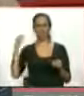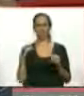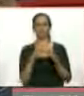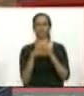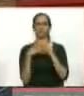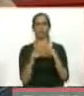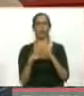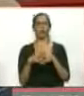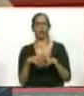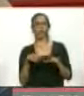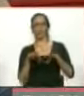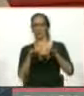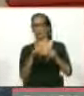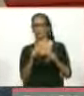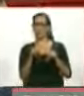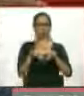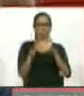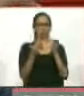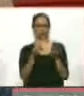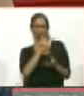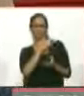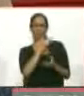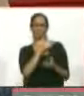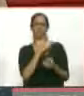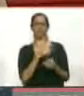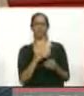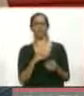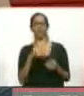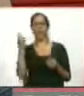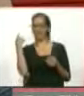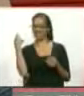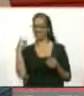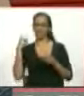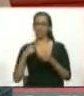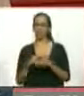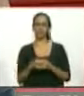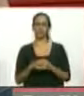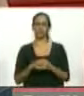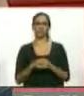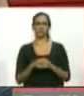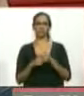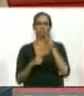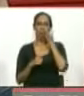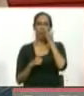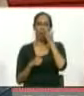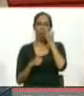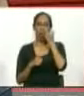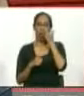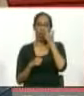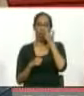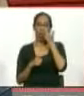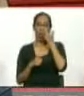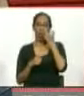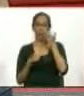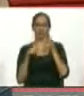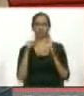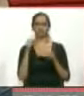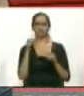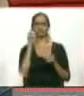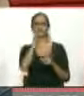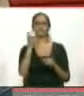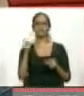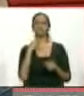son el ies pero del mundo que son los tipos malotes por hijo ayer de hecho salió el portavoz del departamento de defensa